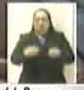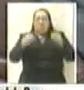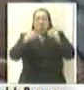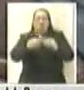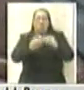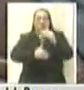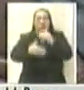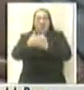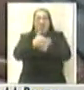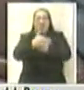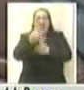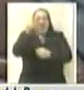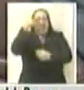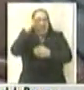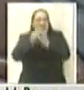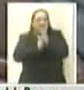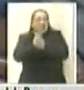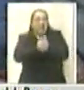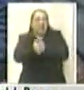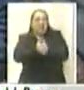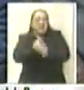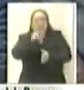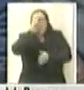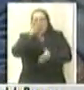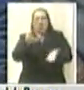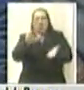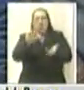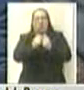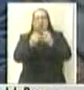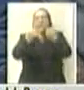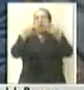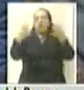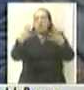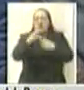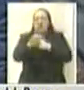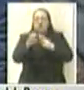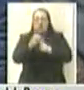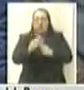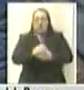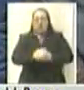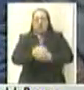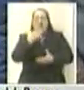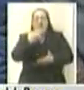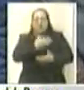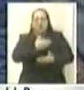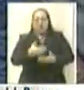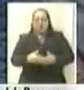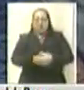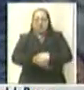por delante el interés del país, de las mayorías y del ciudadano de a pie. Gracias, señor presidente.